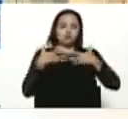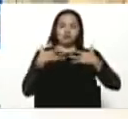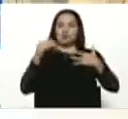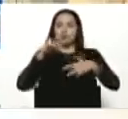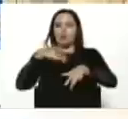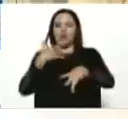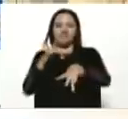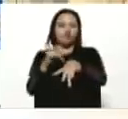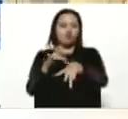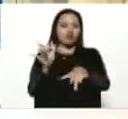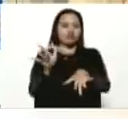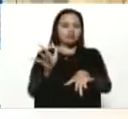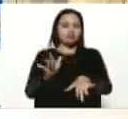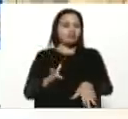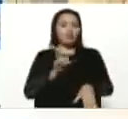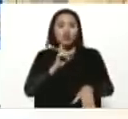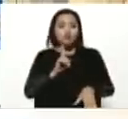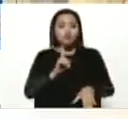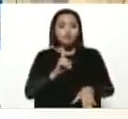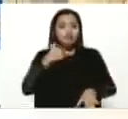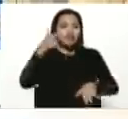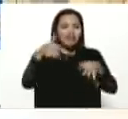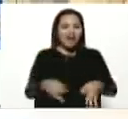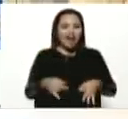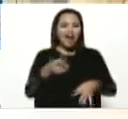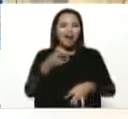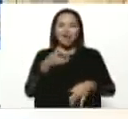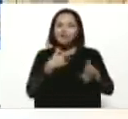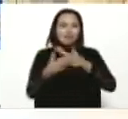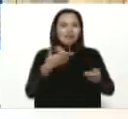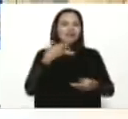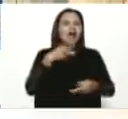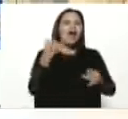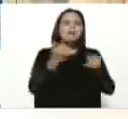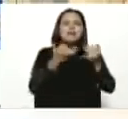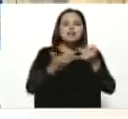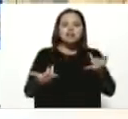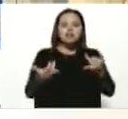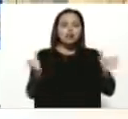intocables. No hay intocables en ninguno de los apellidos de la oligarquía